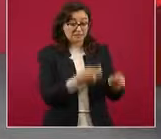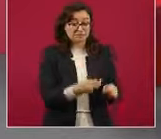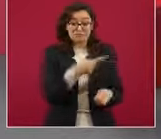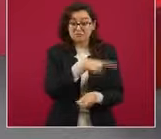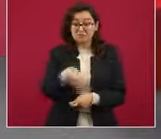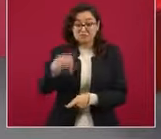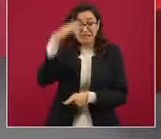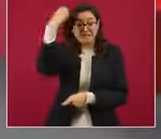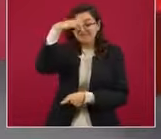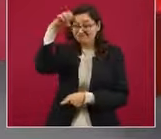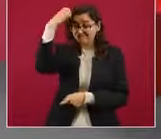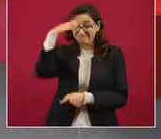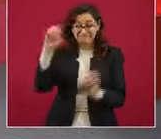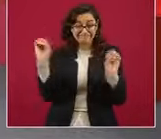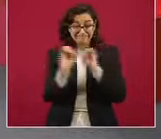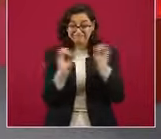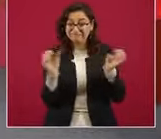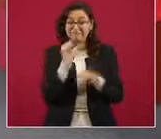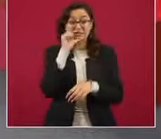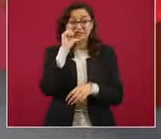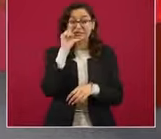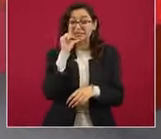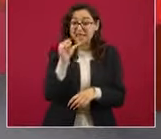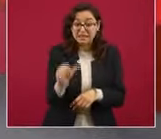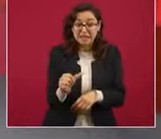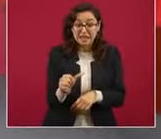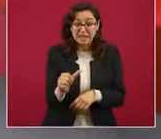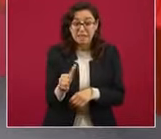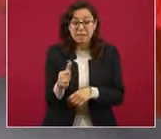solo sin experiencia,